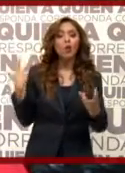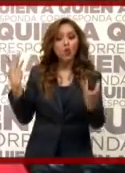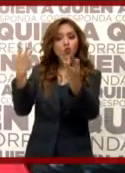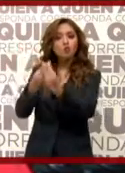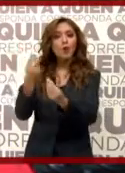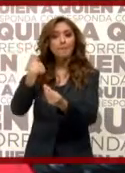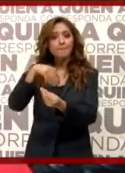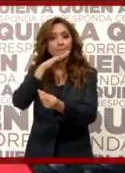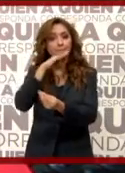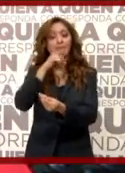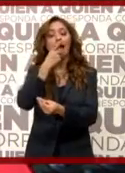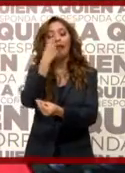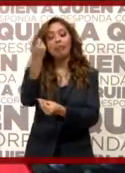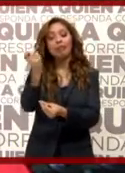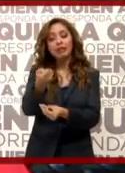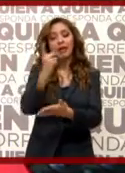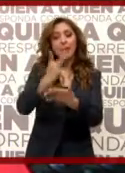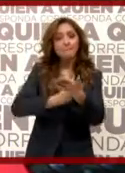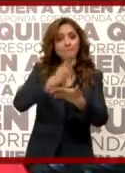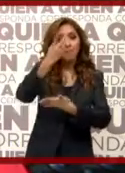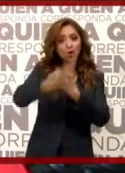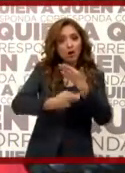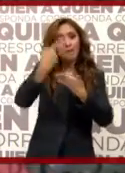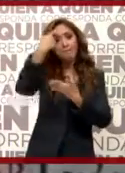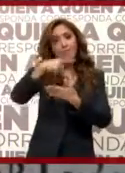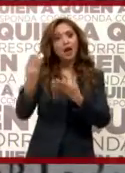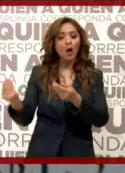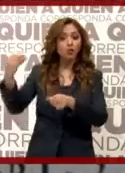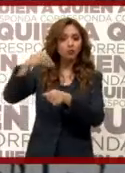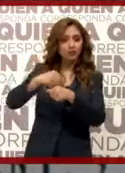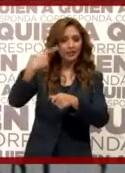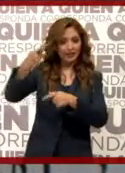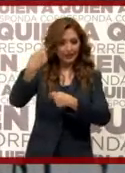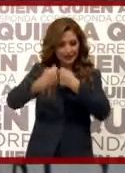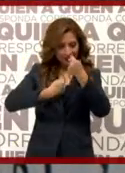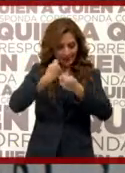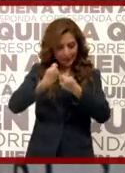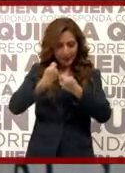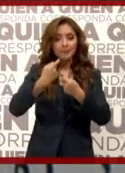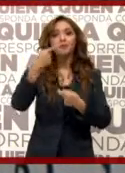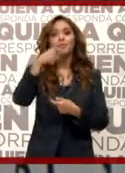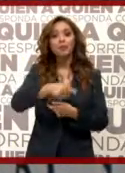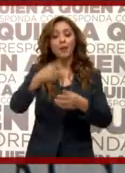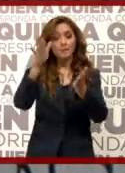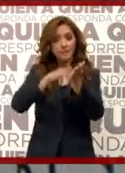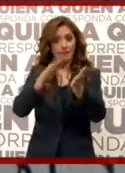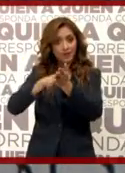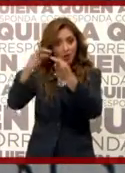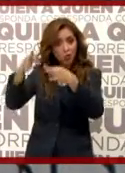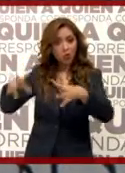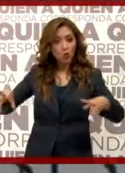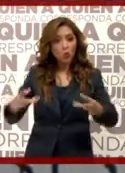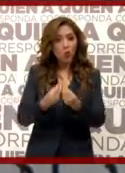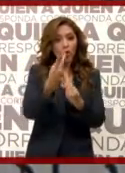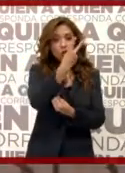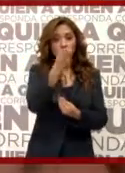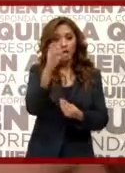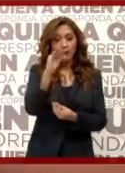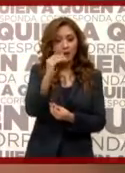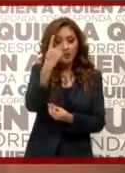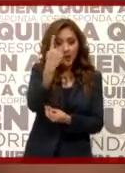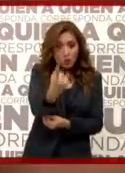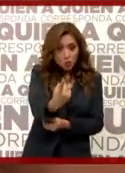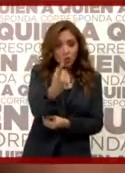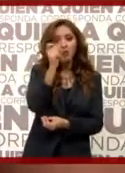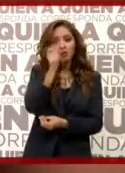proyecto de una tienda de abarrotes. Documentos originales y un presupuesto de 291 mil pesos fueron